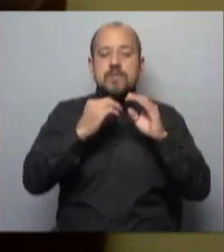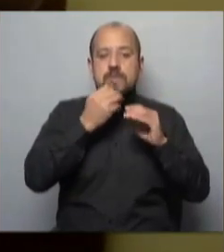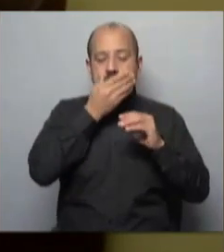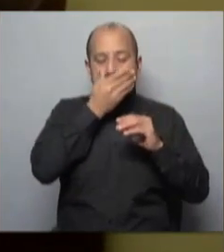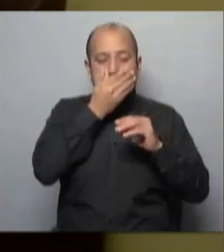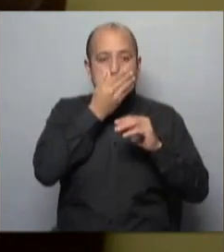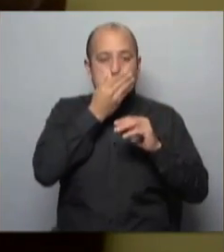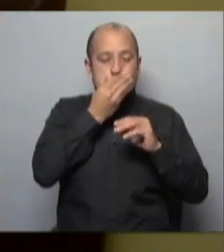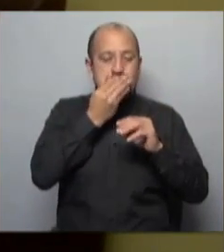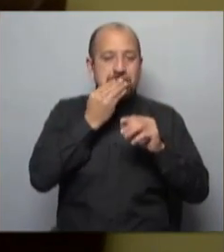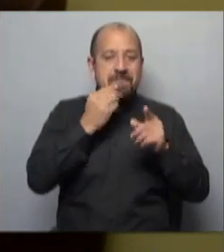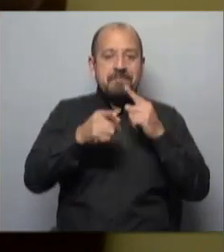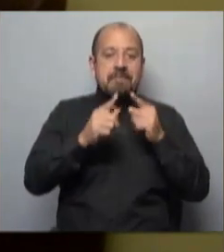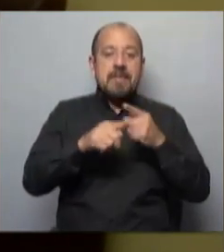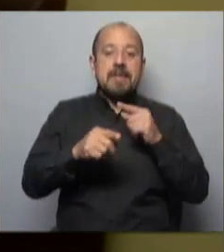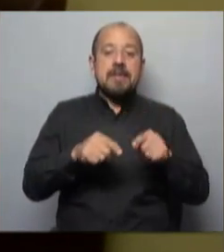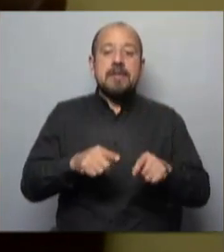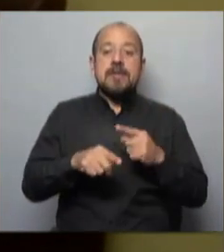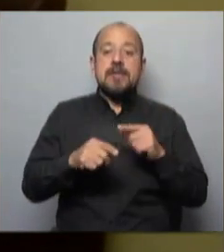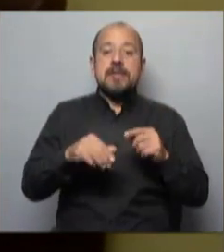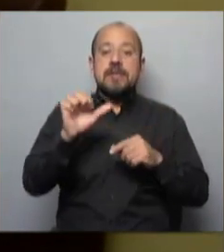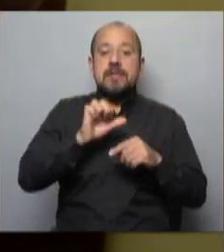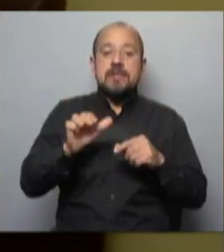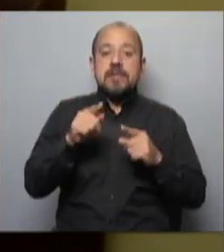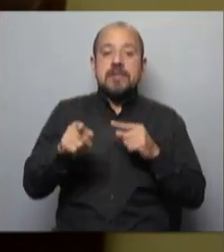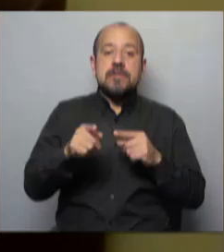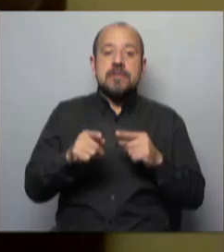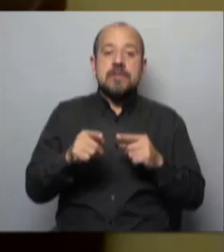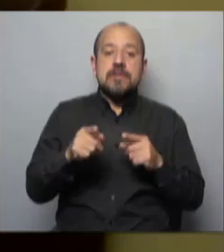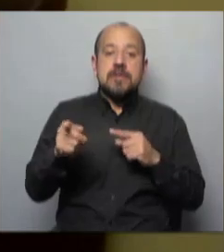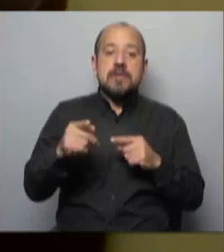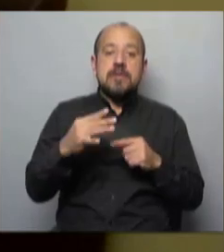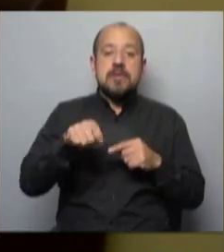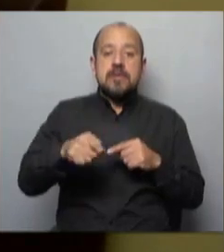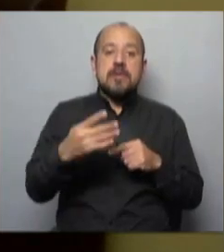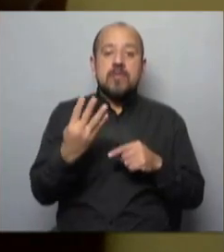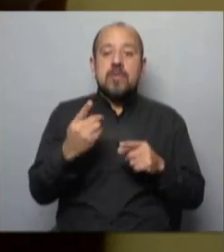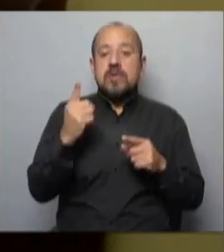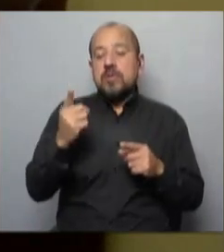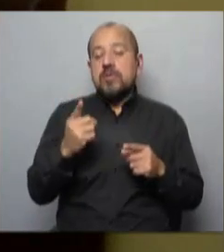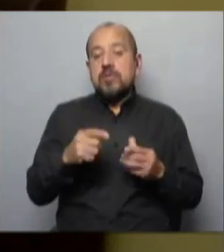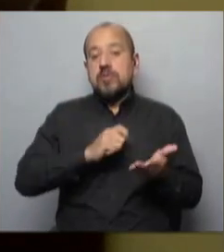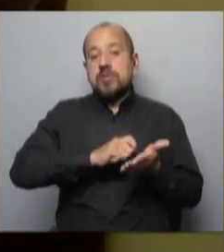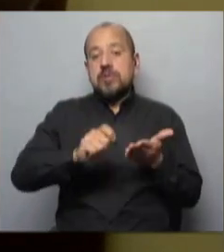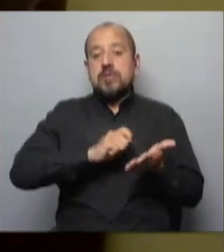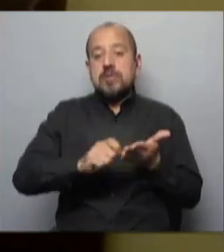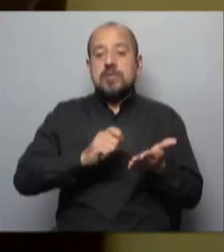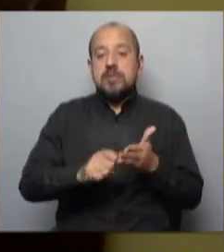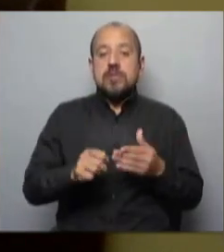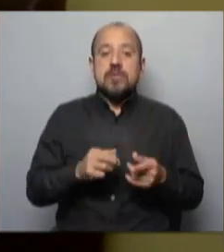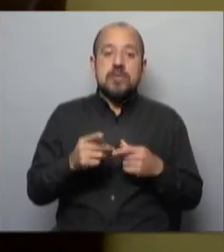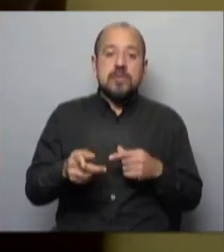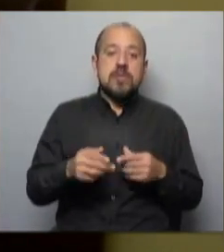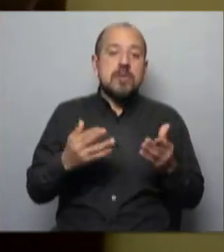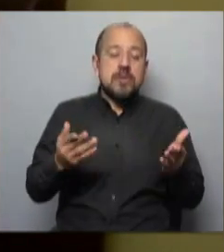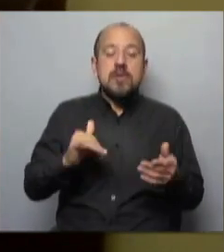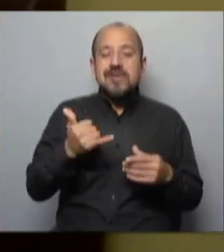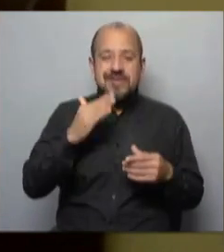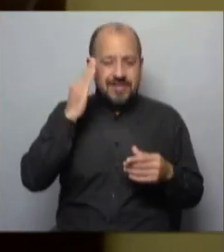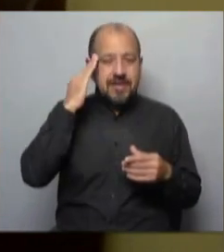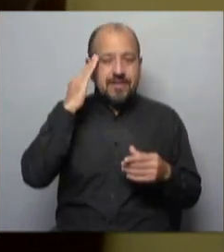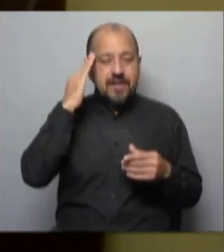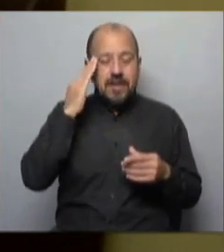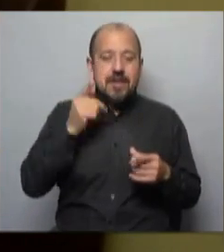el parlamento fue escrito por los propios empresarios de estos medios en particular de canal 4 así que esto es como crónica de una muerte anunciada